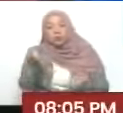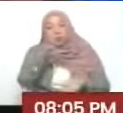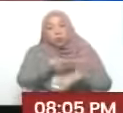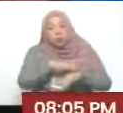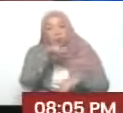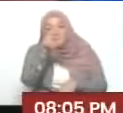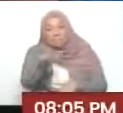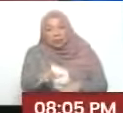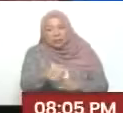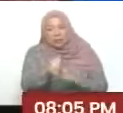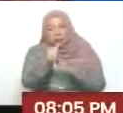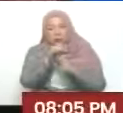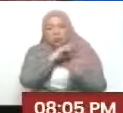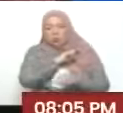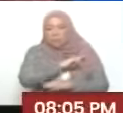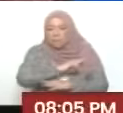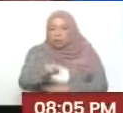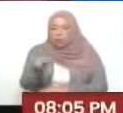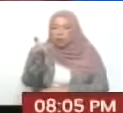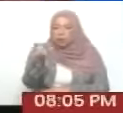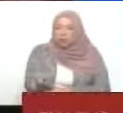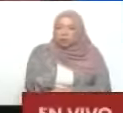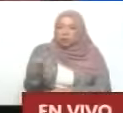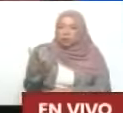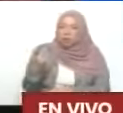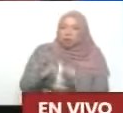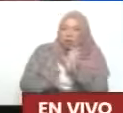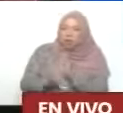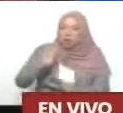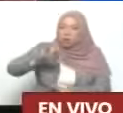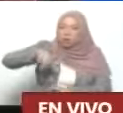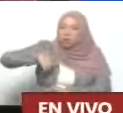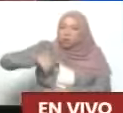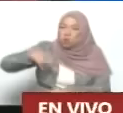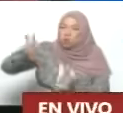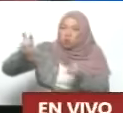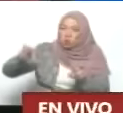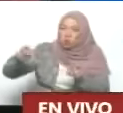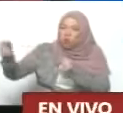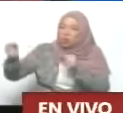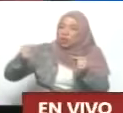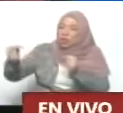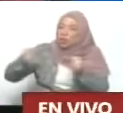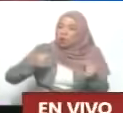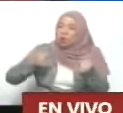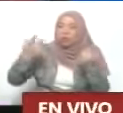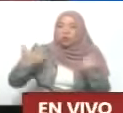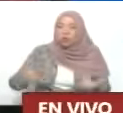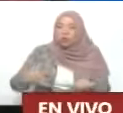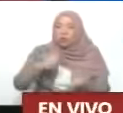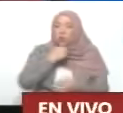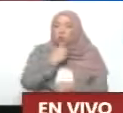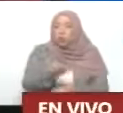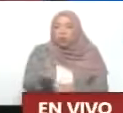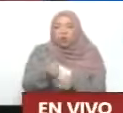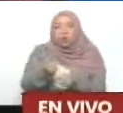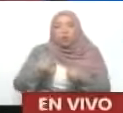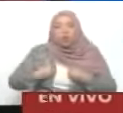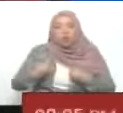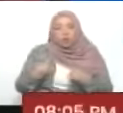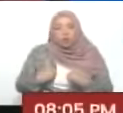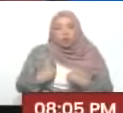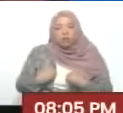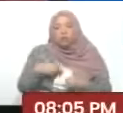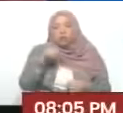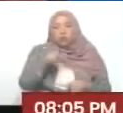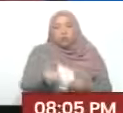época. Y tratan entonces de construir un discurso lleno de desprecio a la vida de la gente, a